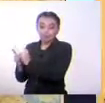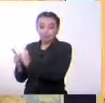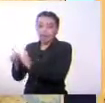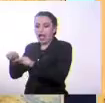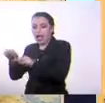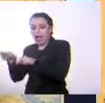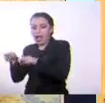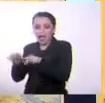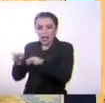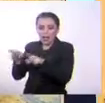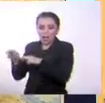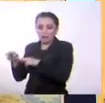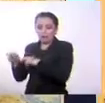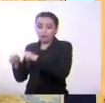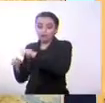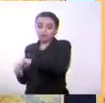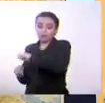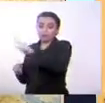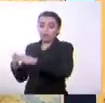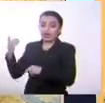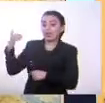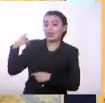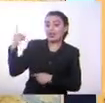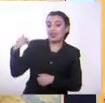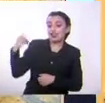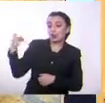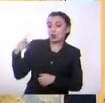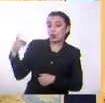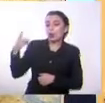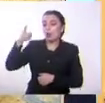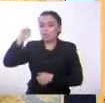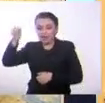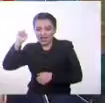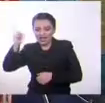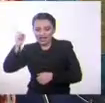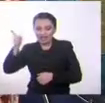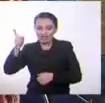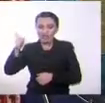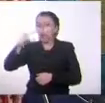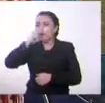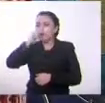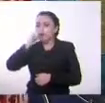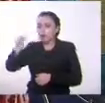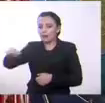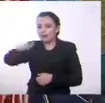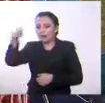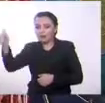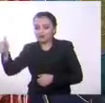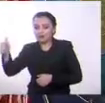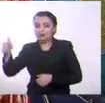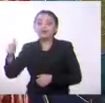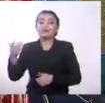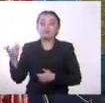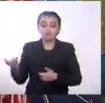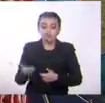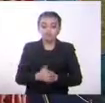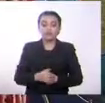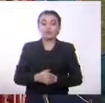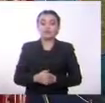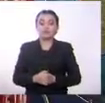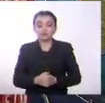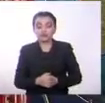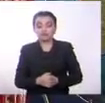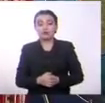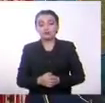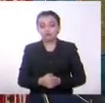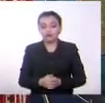papás de los otros estudiantes, de nuestros otros compañeritos. Y lo mismo en el trabajo. Ah, muy bien. Entonces, ya comprendí entonces de que por